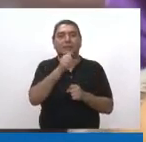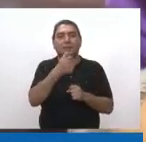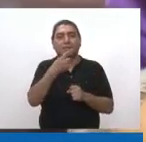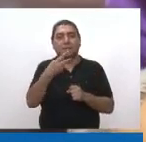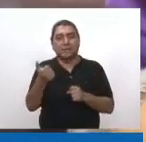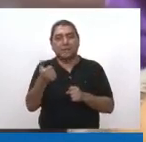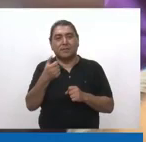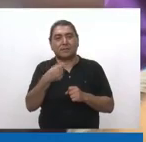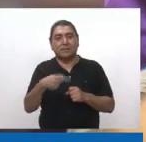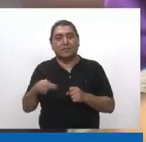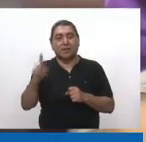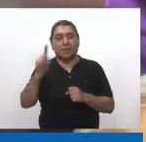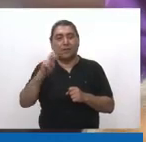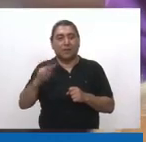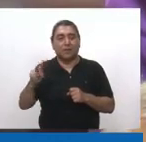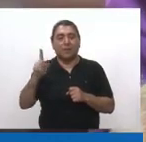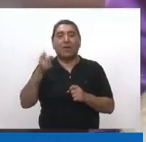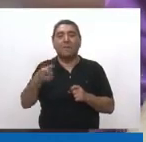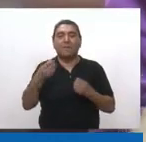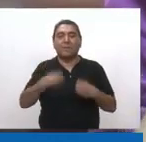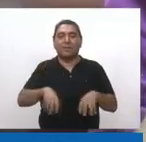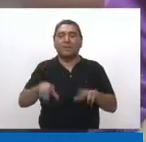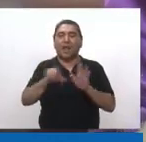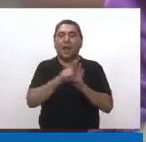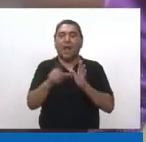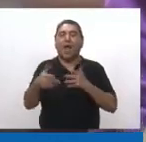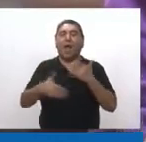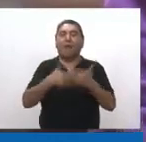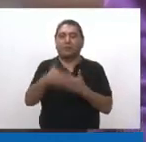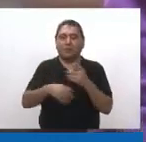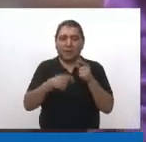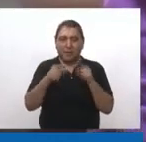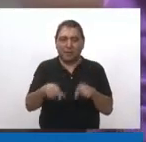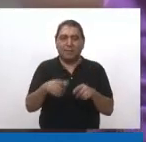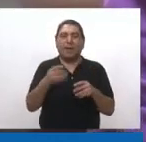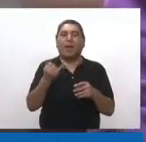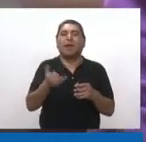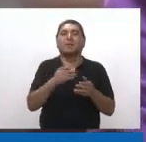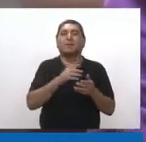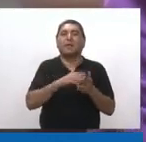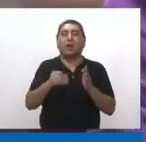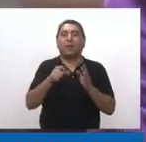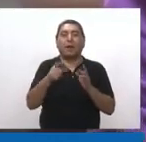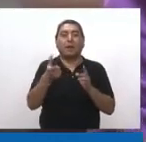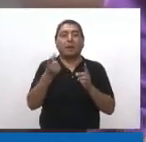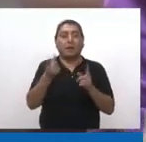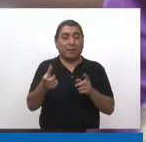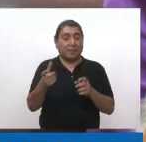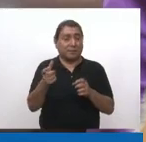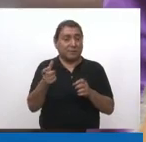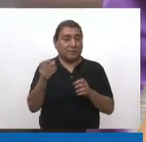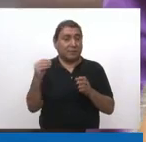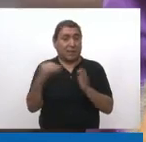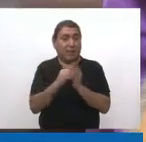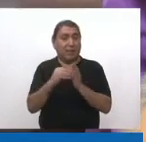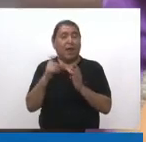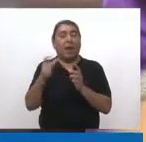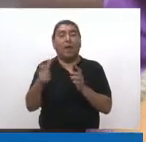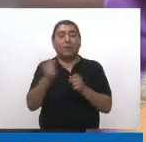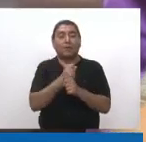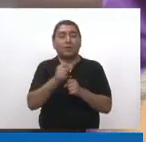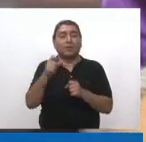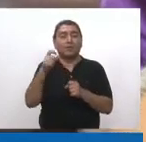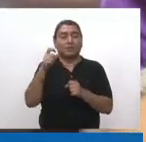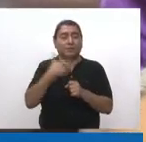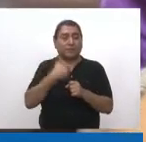empieza a funcionar esta ley, pero se replica lo que ya dije, la aprobación tácita o la aprobación ficta de los decretos de